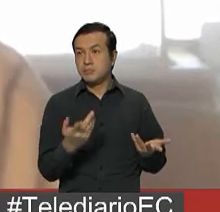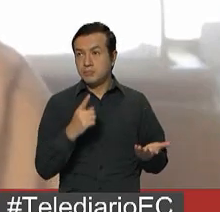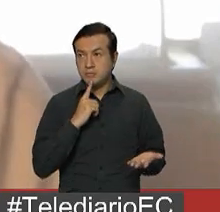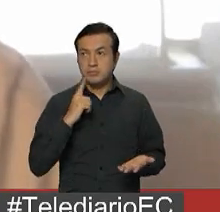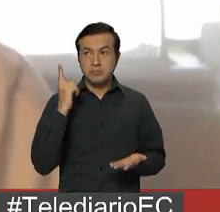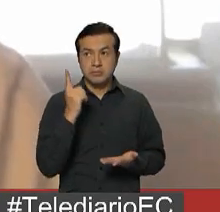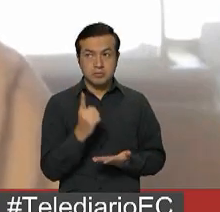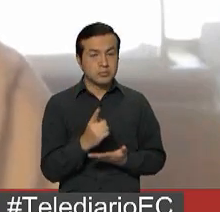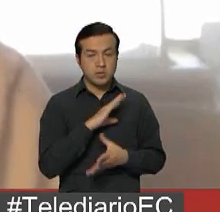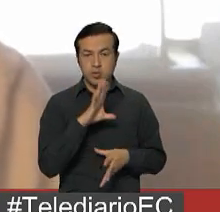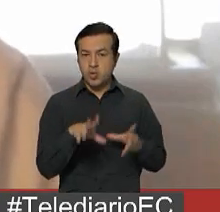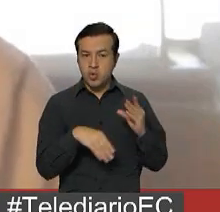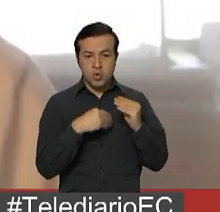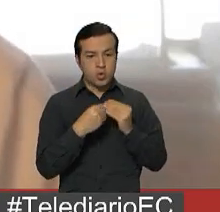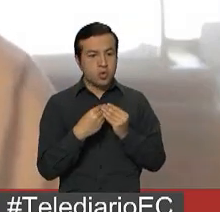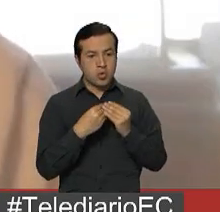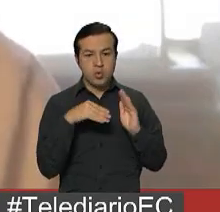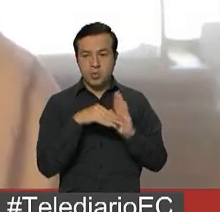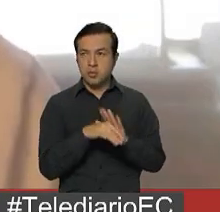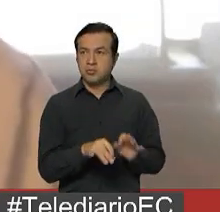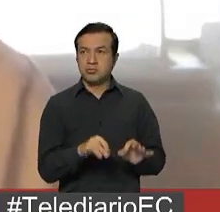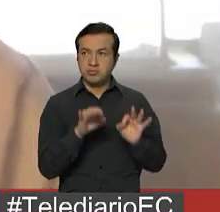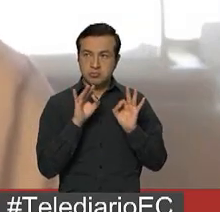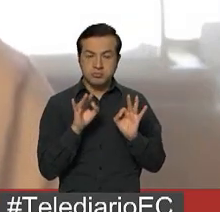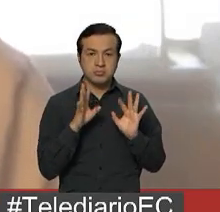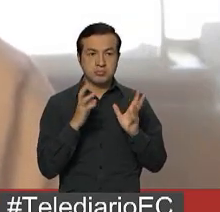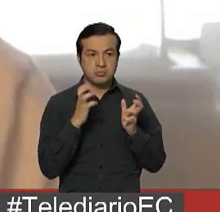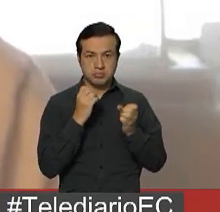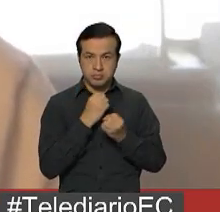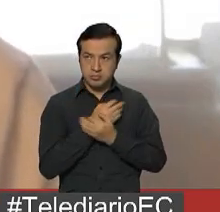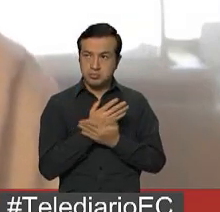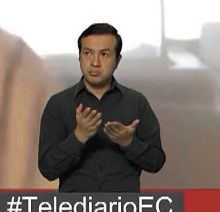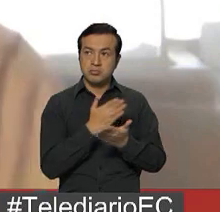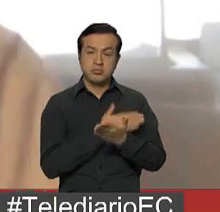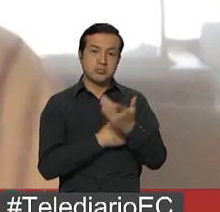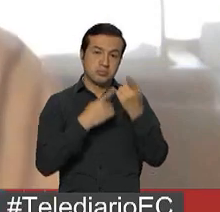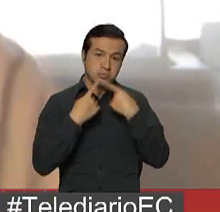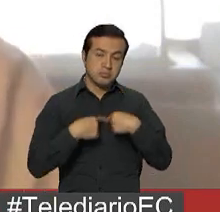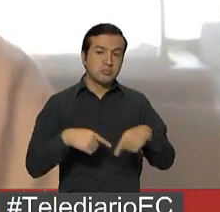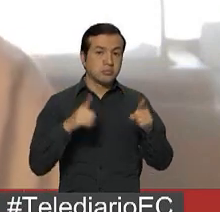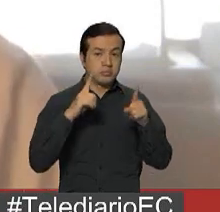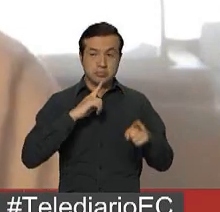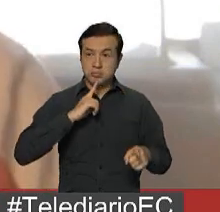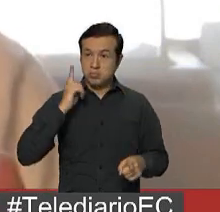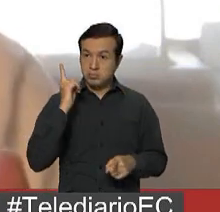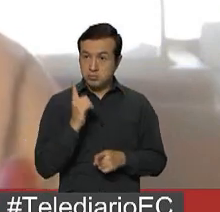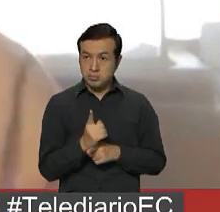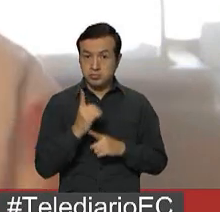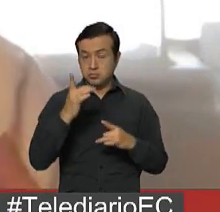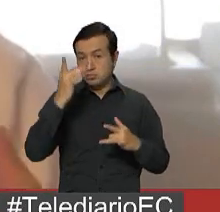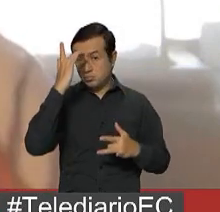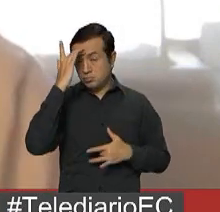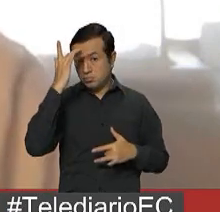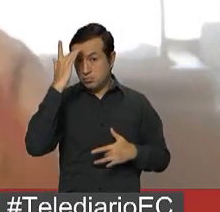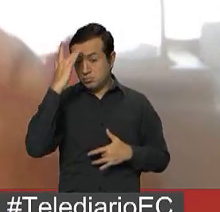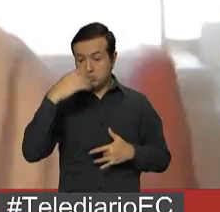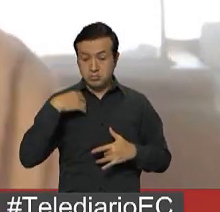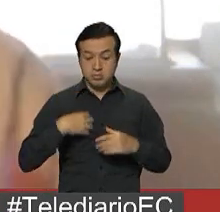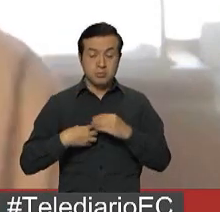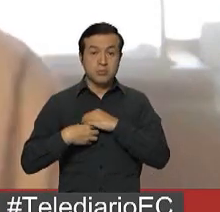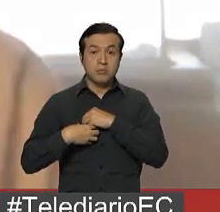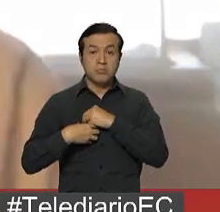una sanidad dentro del sistema no quiero dejar de mencionar que por supuesto la pandemia el confinamiento